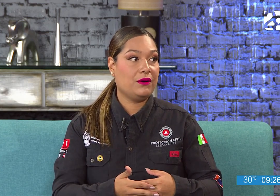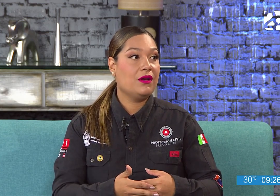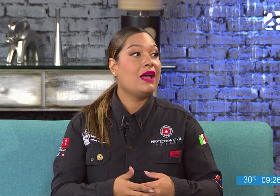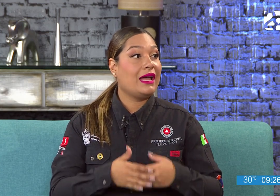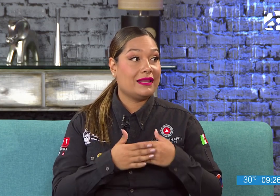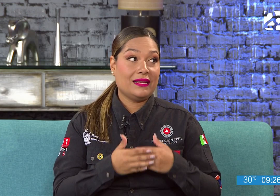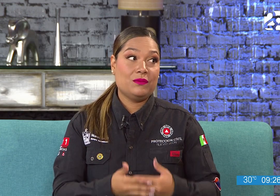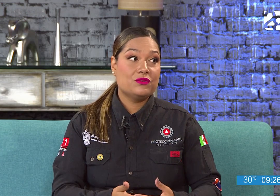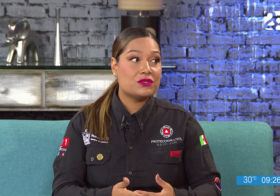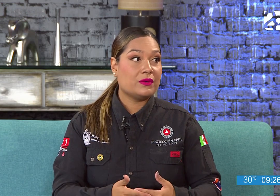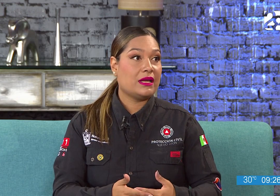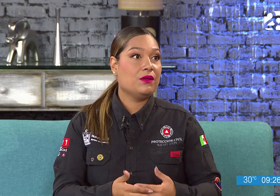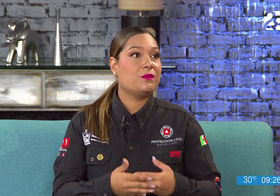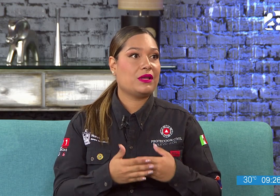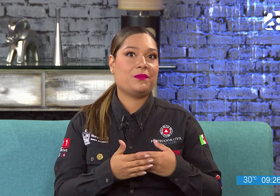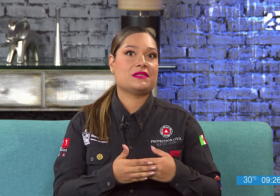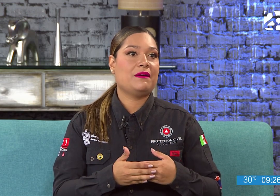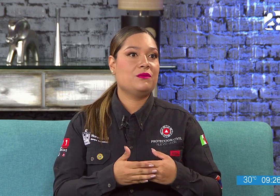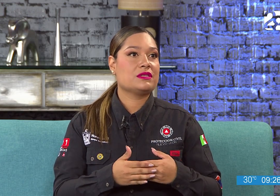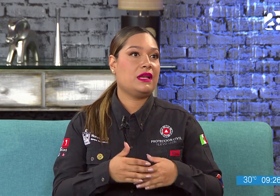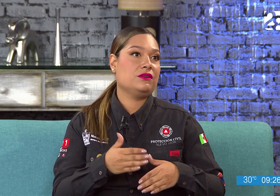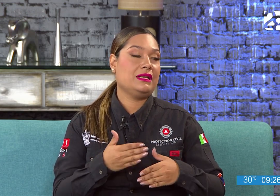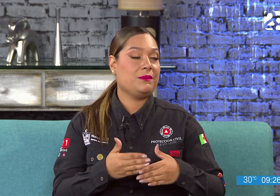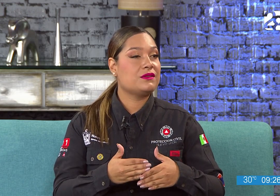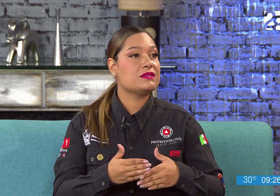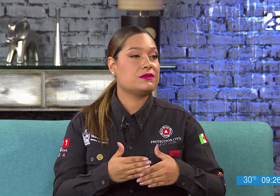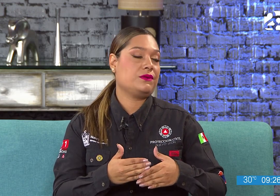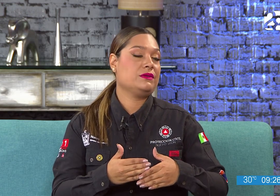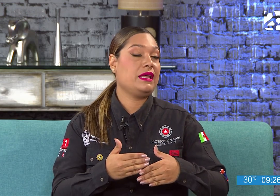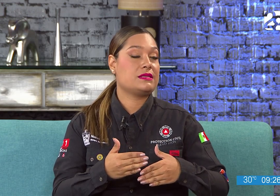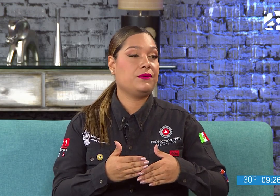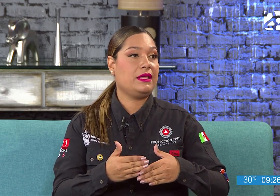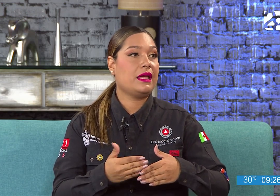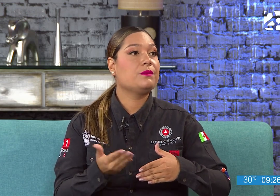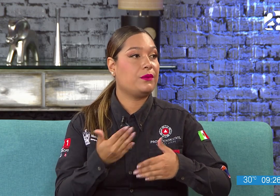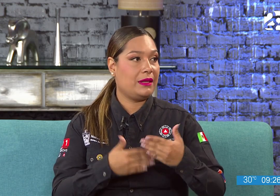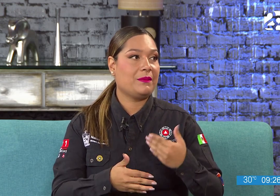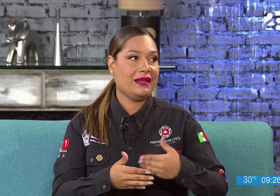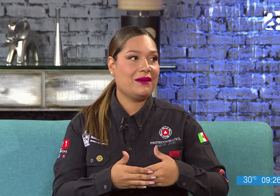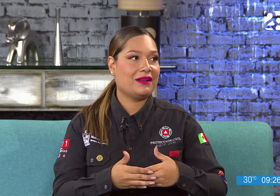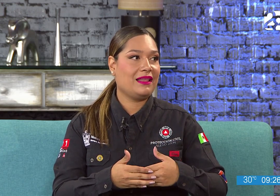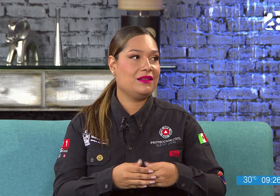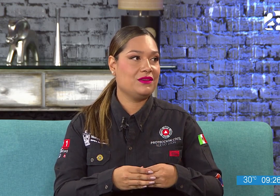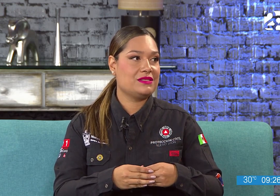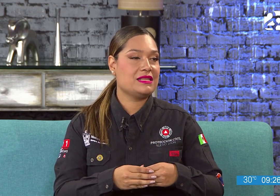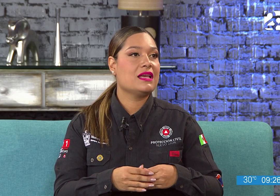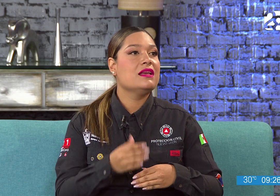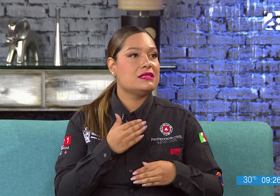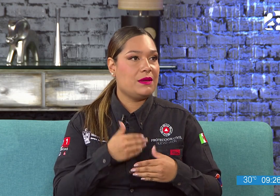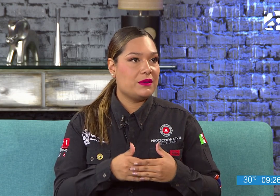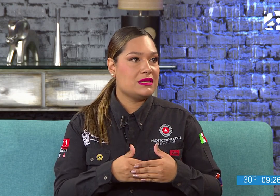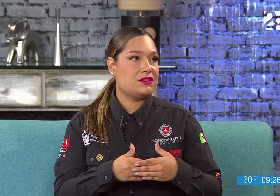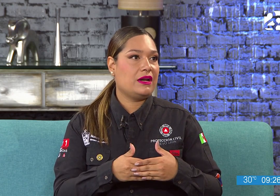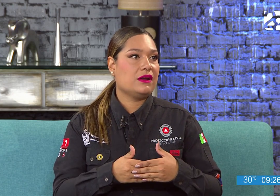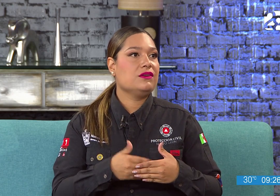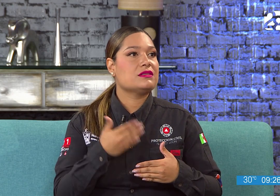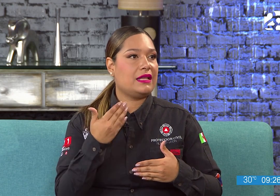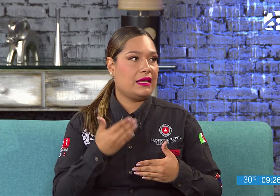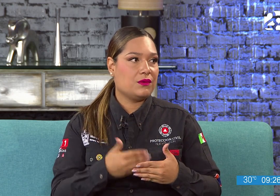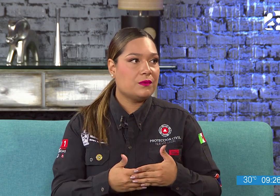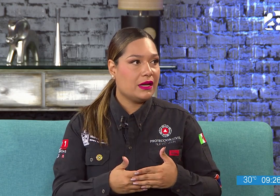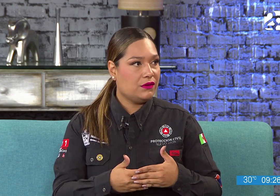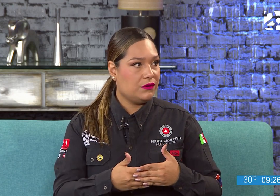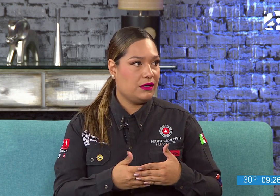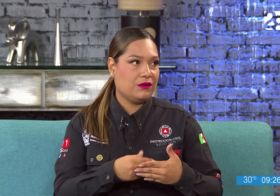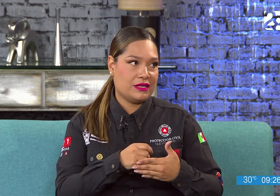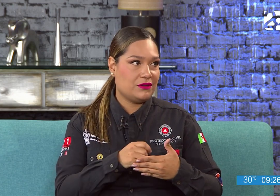segunda mano. Hay que tener mucho cuidado porque pues sabemos que los lineamientos de seguridad pueden variar, ¿verdad? Entonces, siempre cerciorarnos de